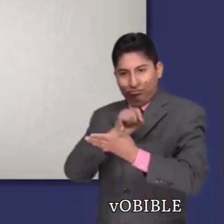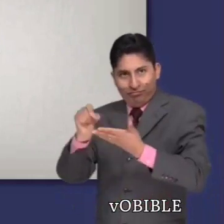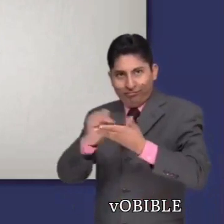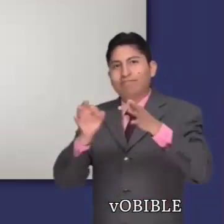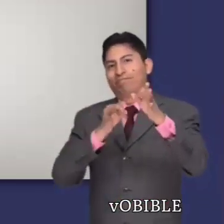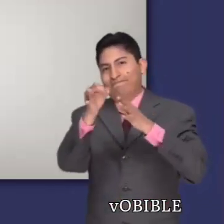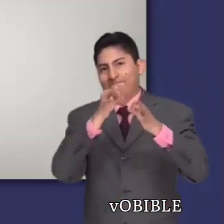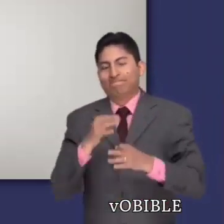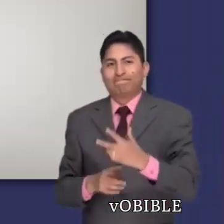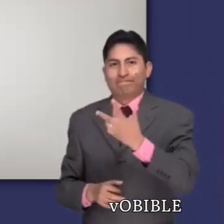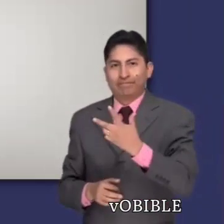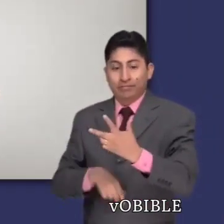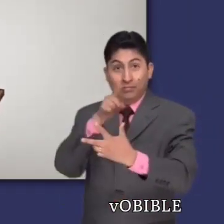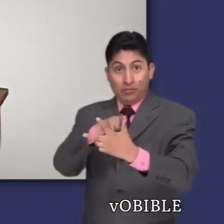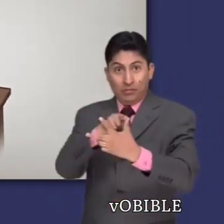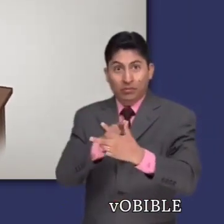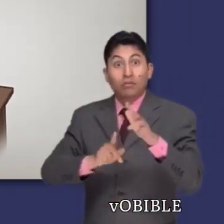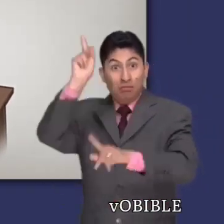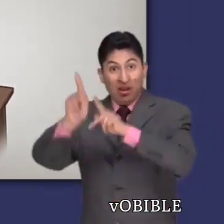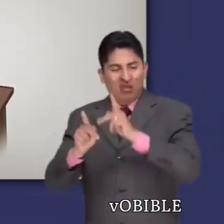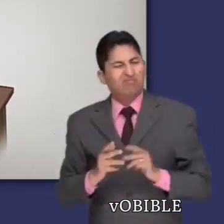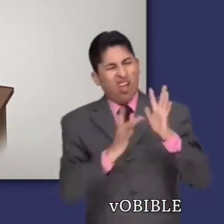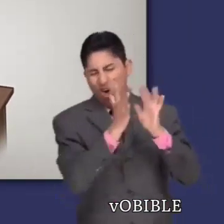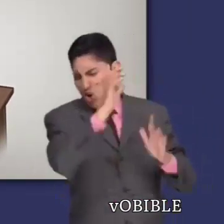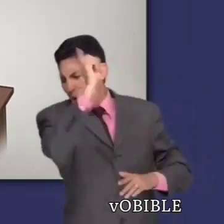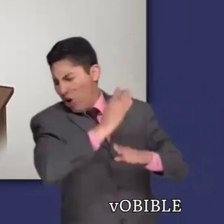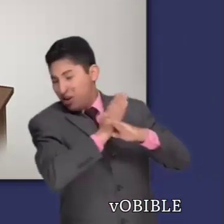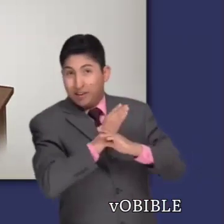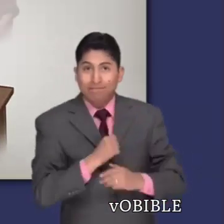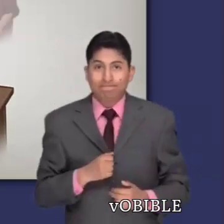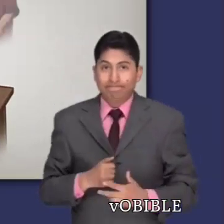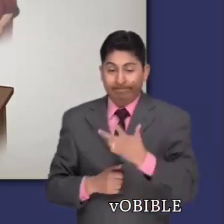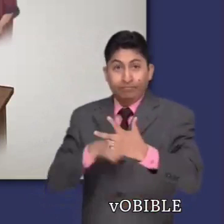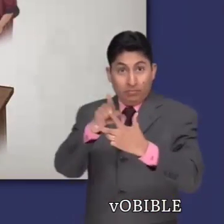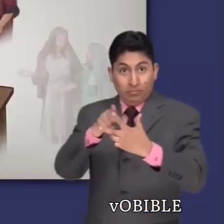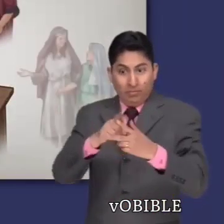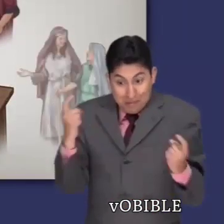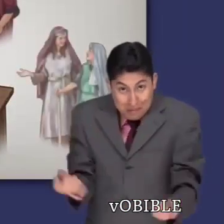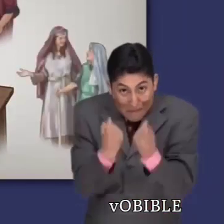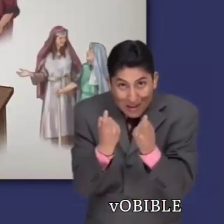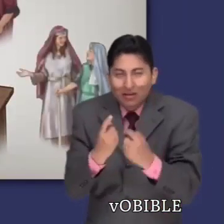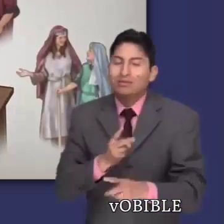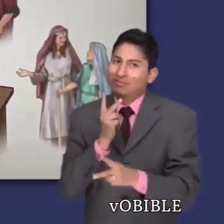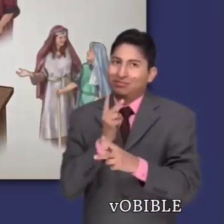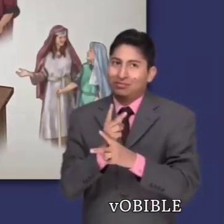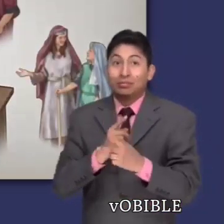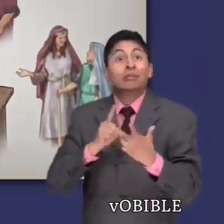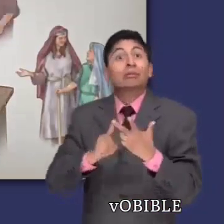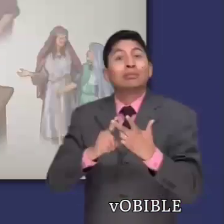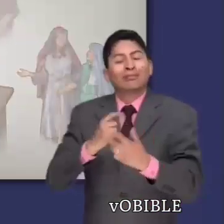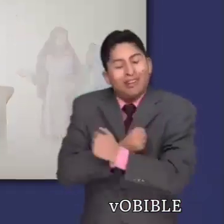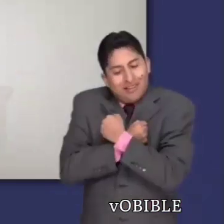apóstol analiza principalmente 3 temas: el anticristo, el pecado y el amor.